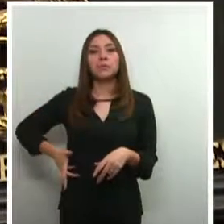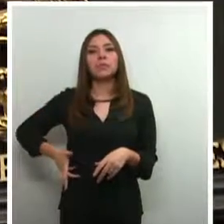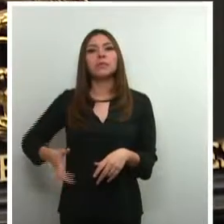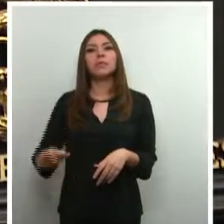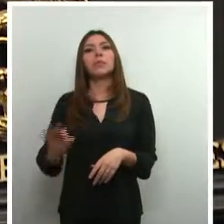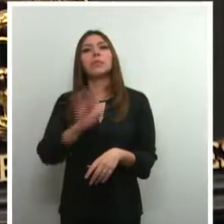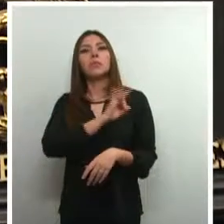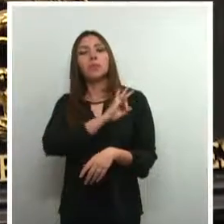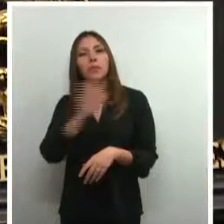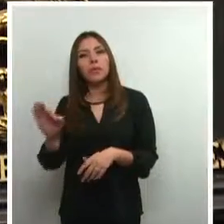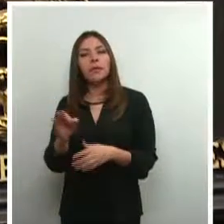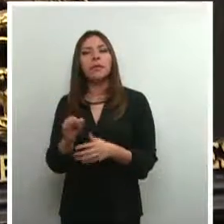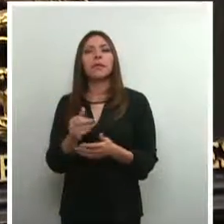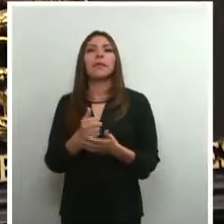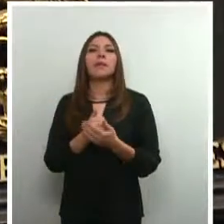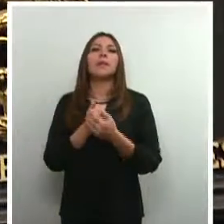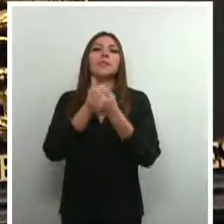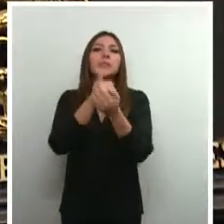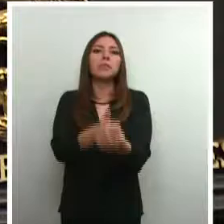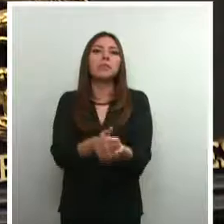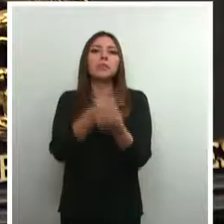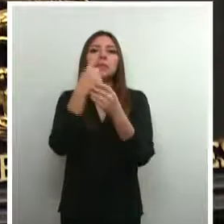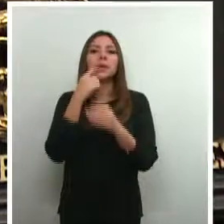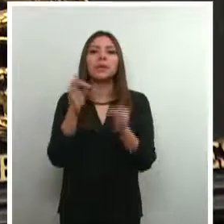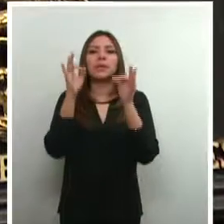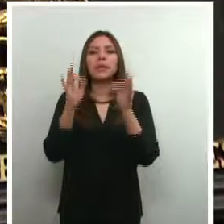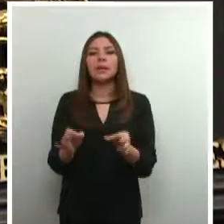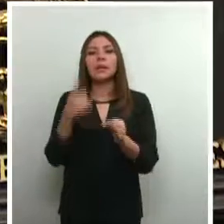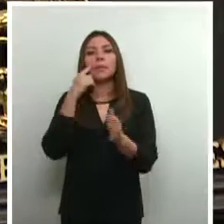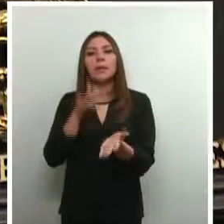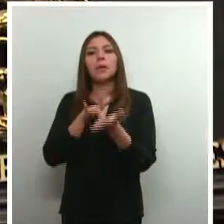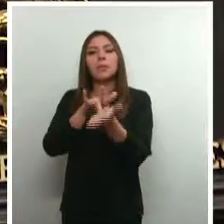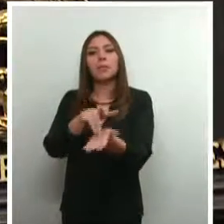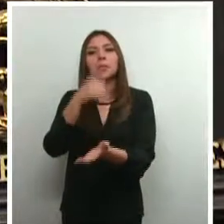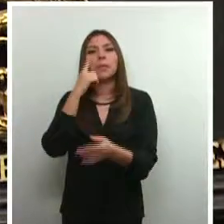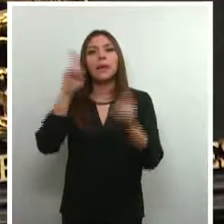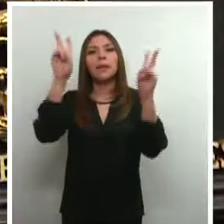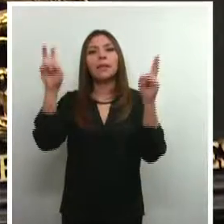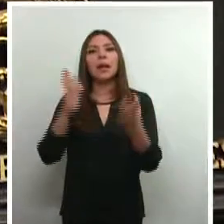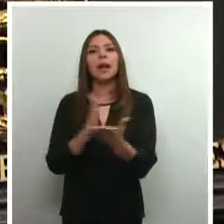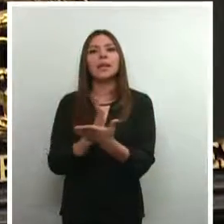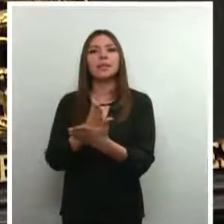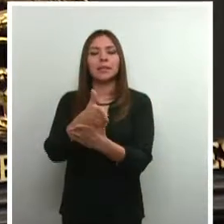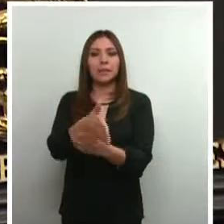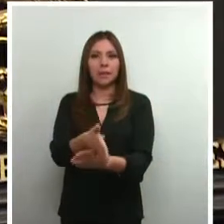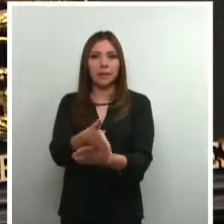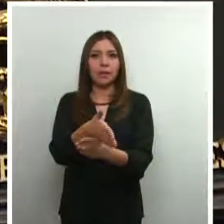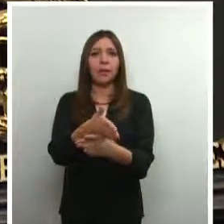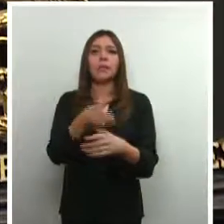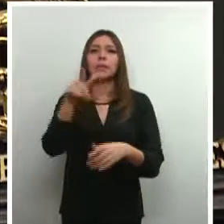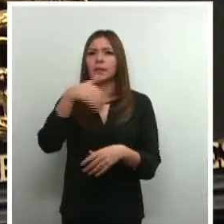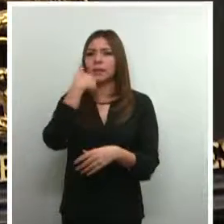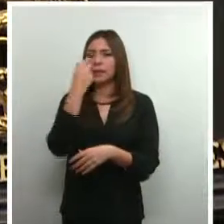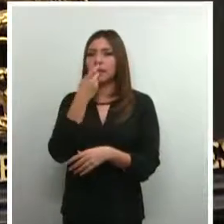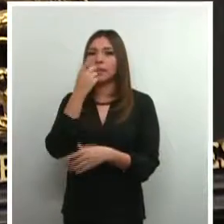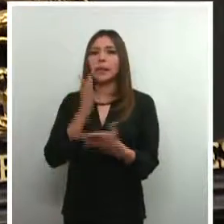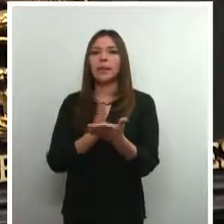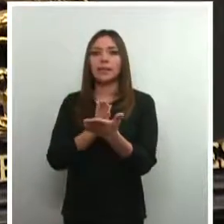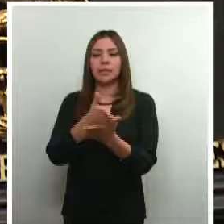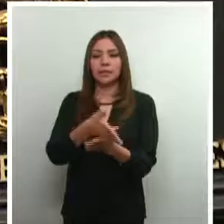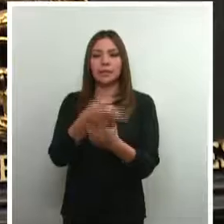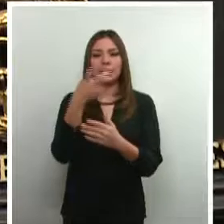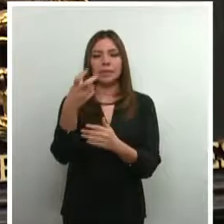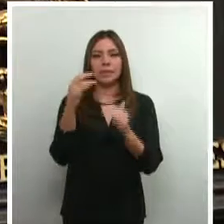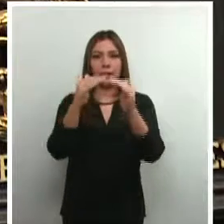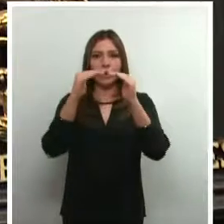haber contribuido a precisar el tema de accesibilidad. Quiero destacar la importancia de la accesibilidad en este apartado,